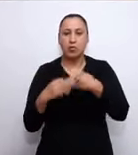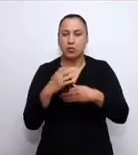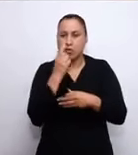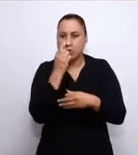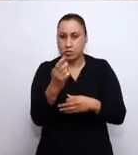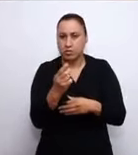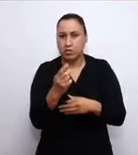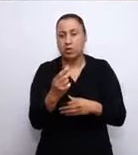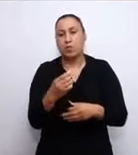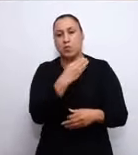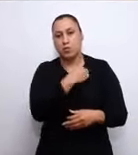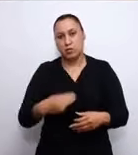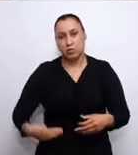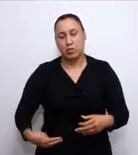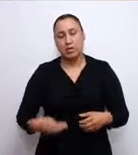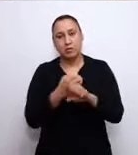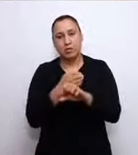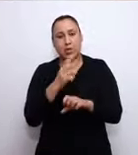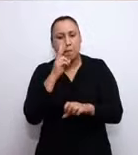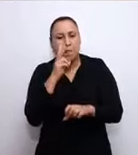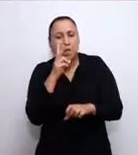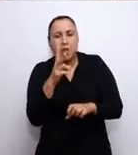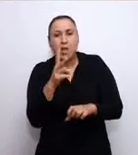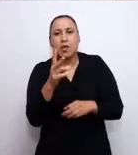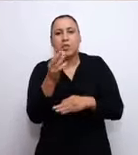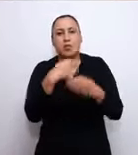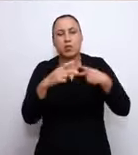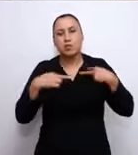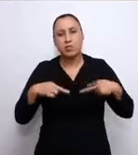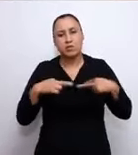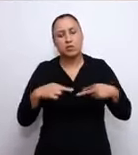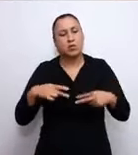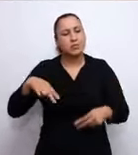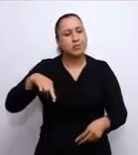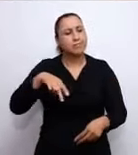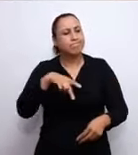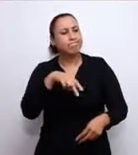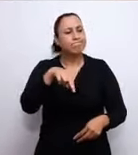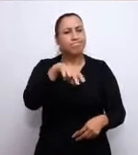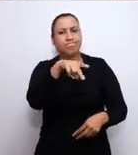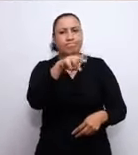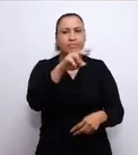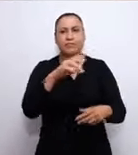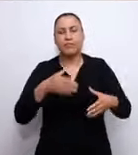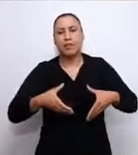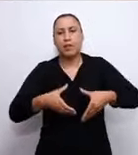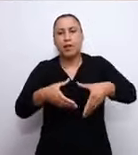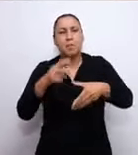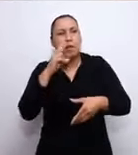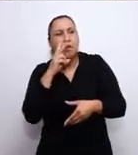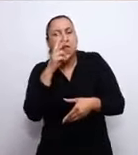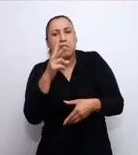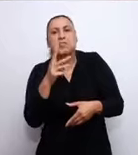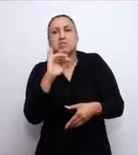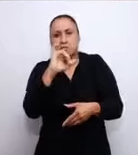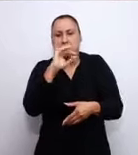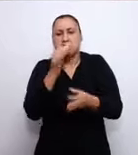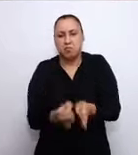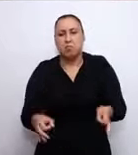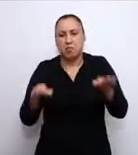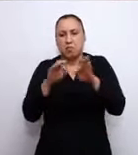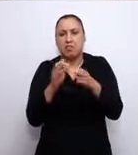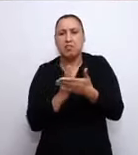estatal como municipal abordarán a personas que transitan por las calles para conocer si el motivo de su